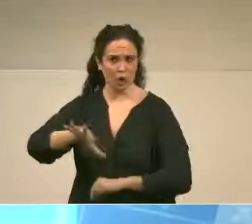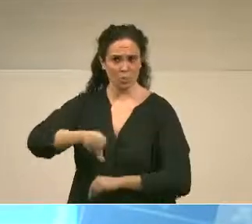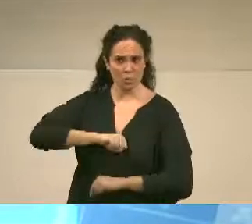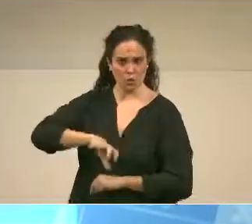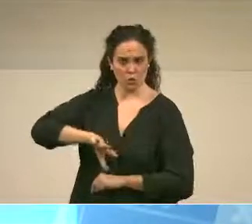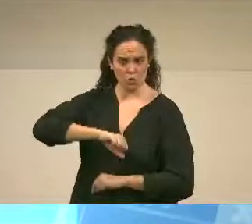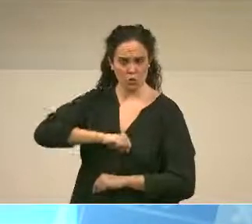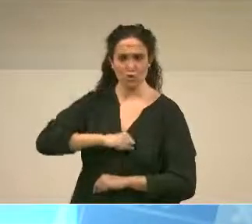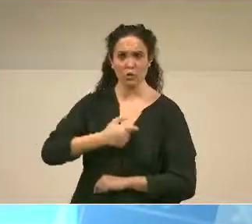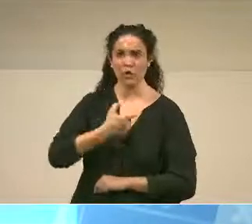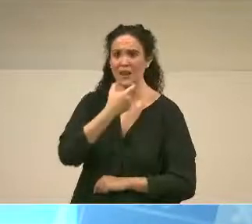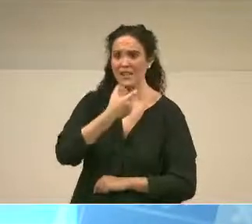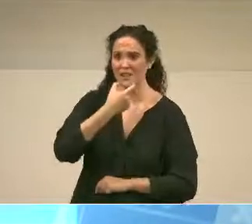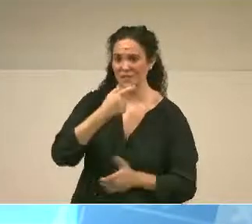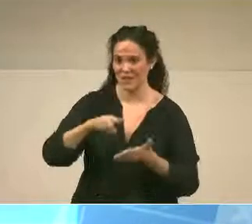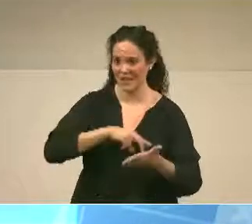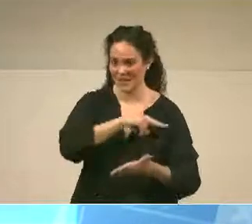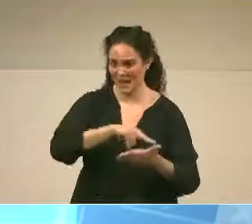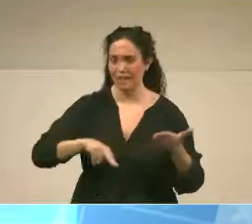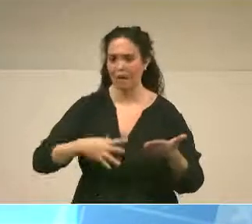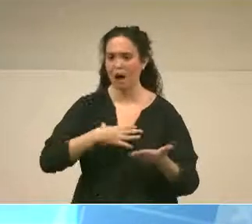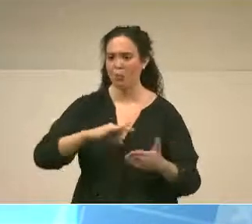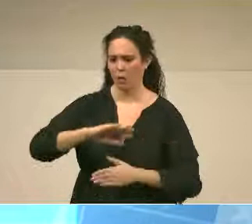variante británica podría provocar